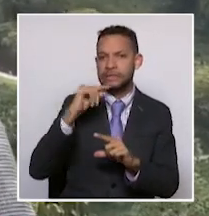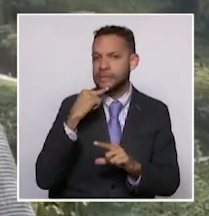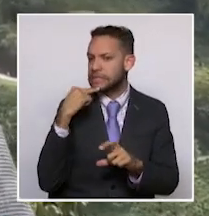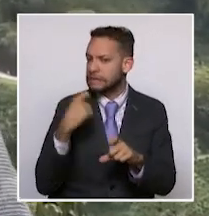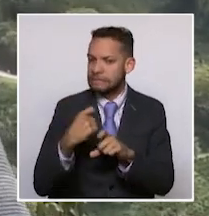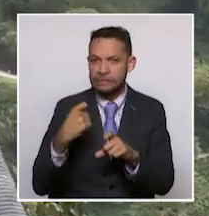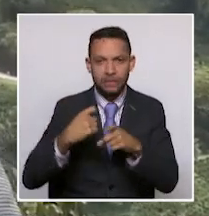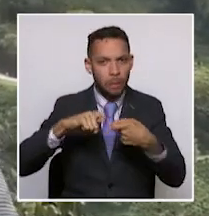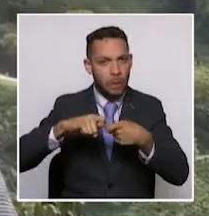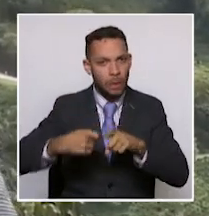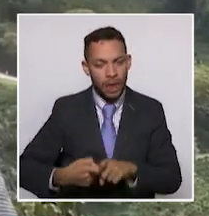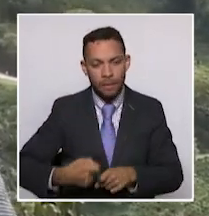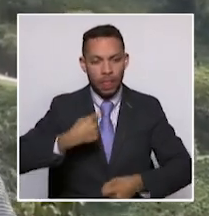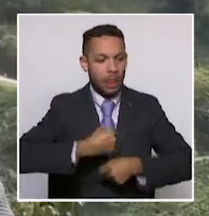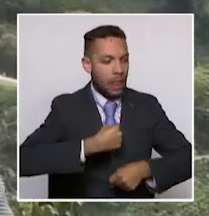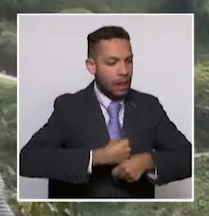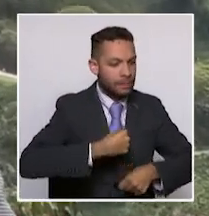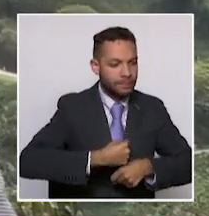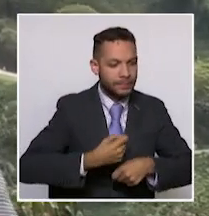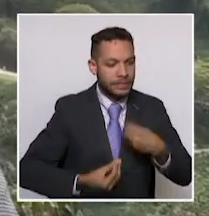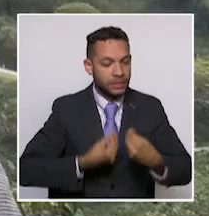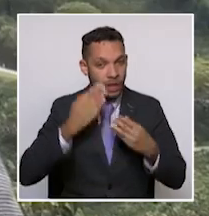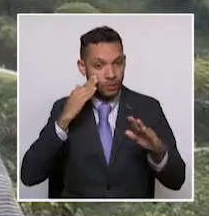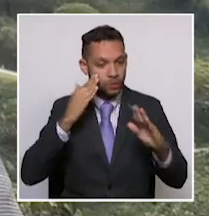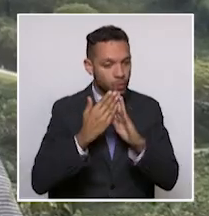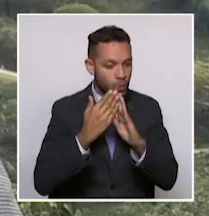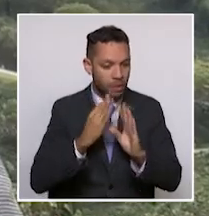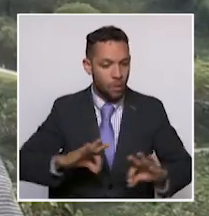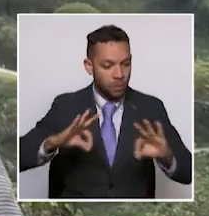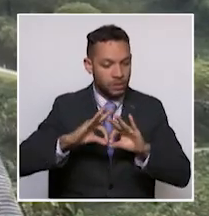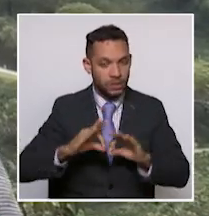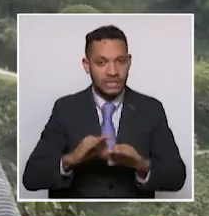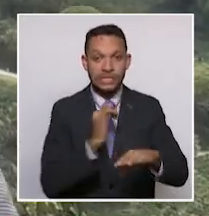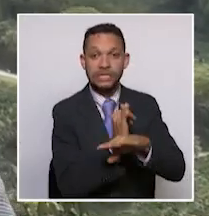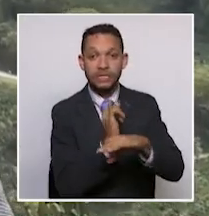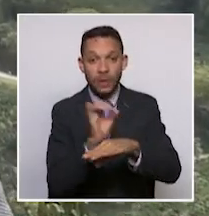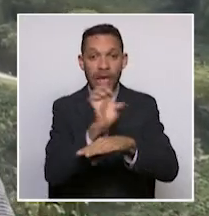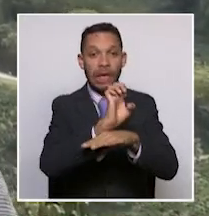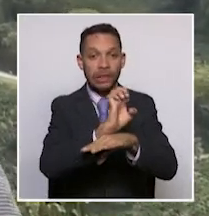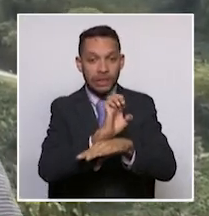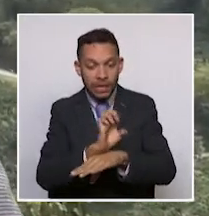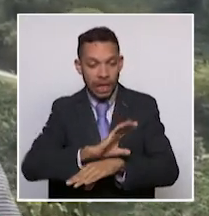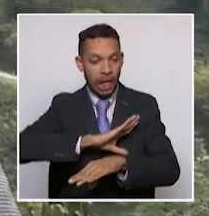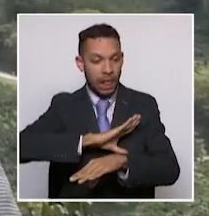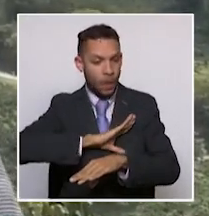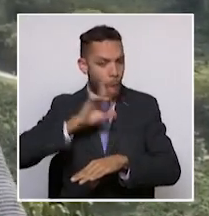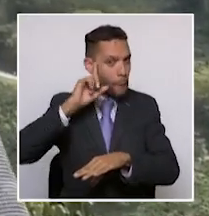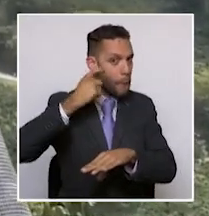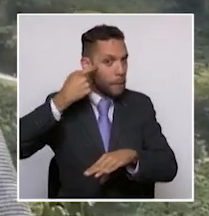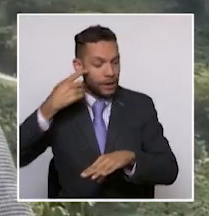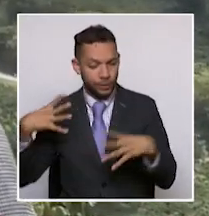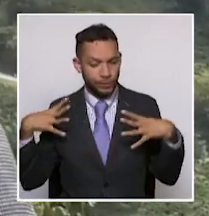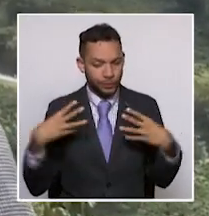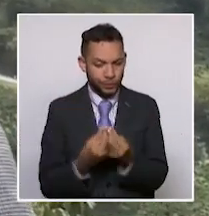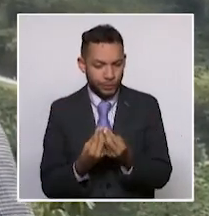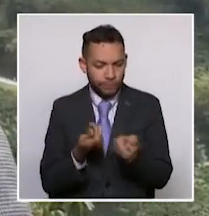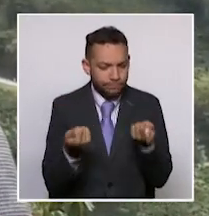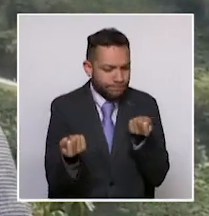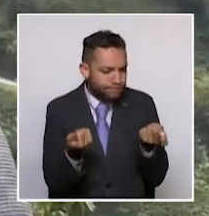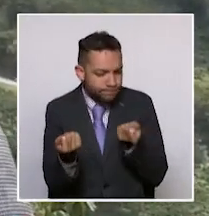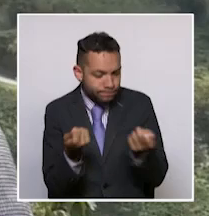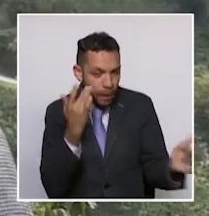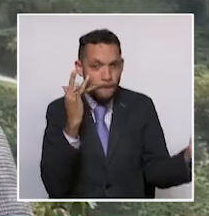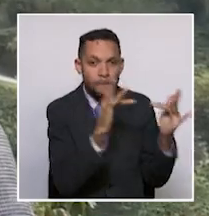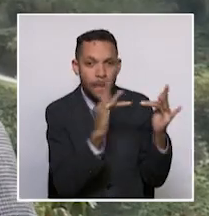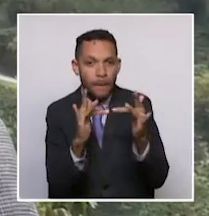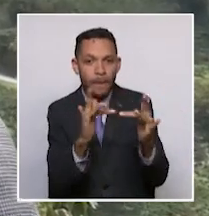definitivamente el trabajo tiene que ser interinstitucional, tenemos que tener una corresponsabilidad ciudadana. A mí me parece que el papel